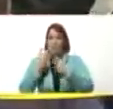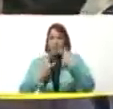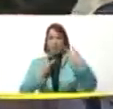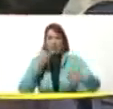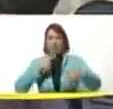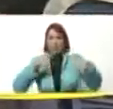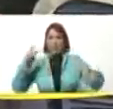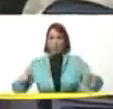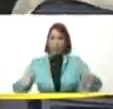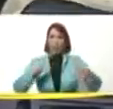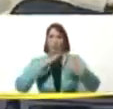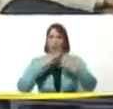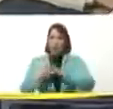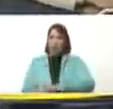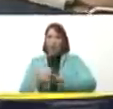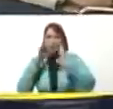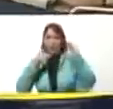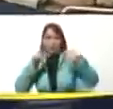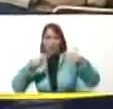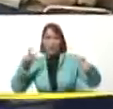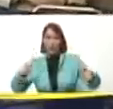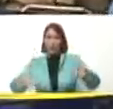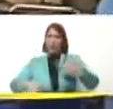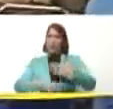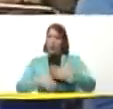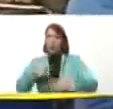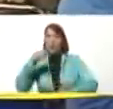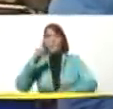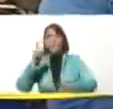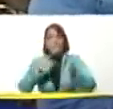gente en la calle. Vayan con